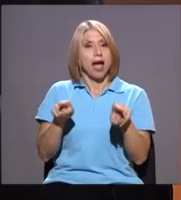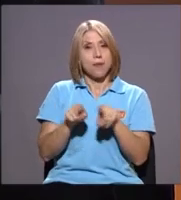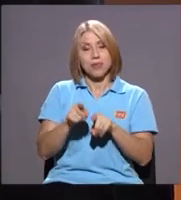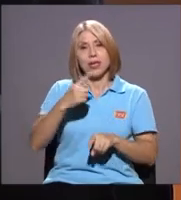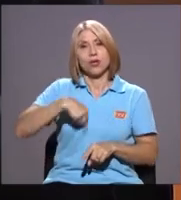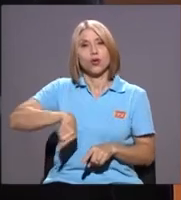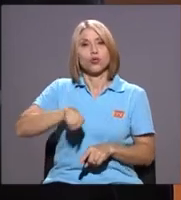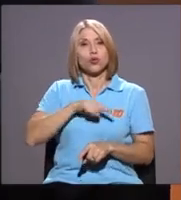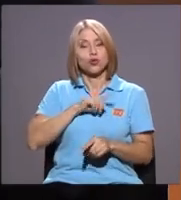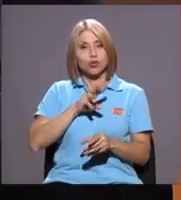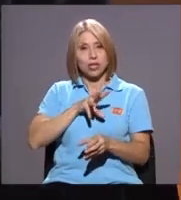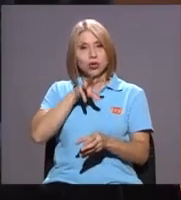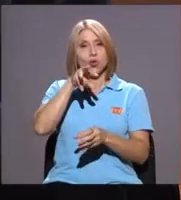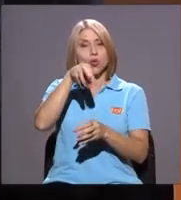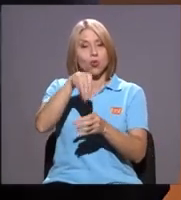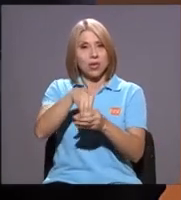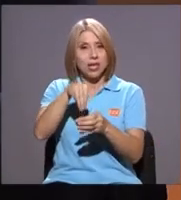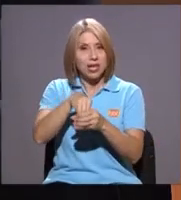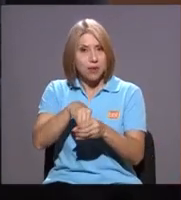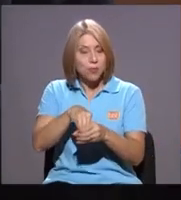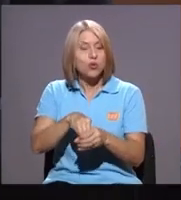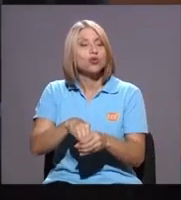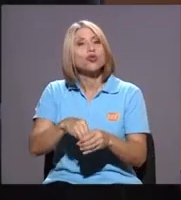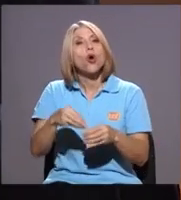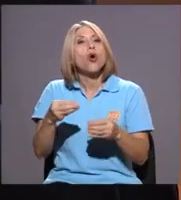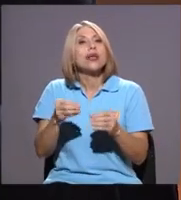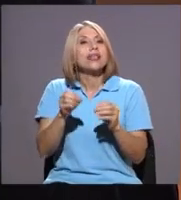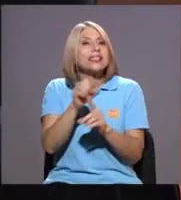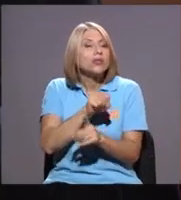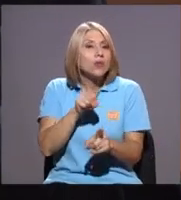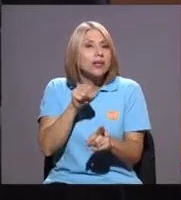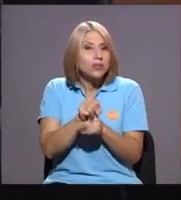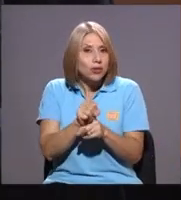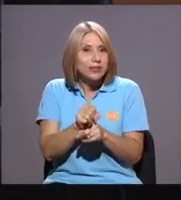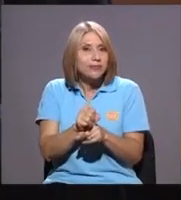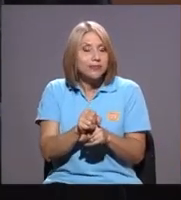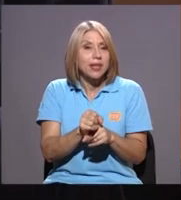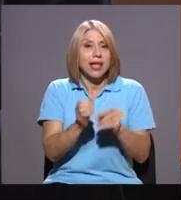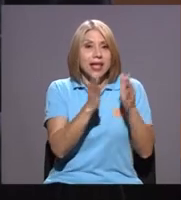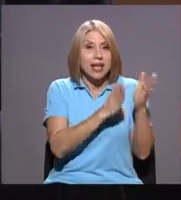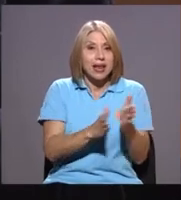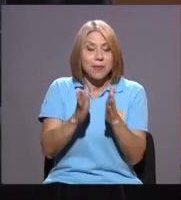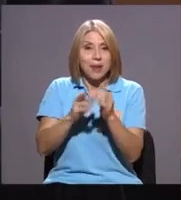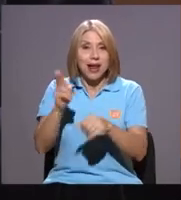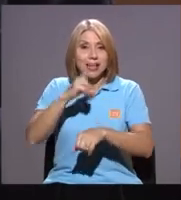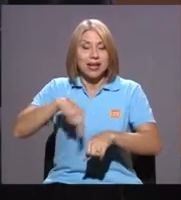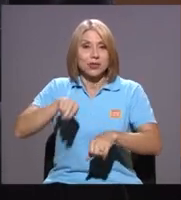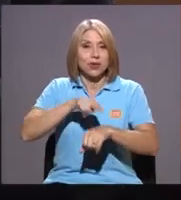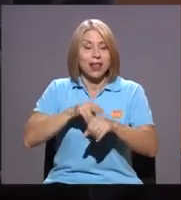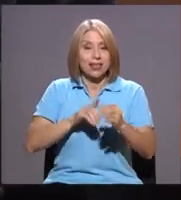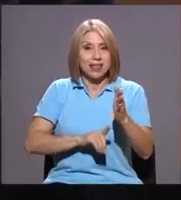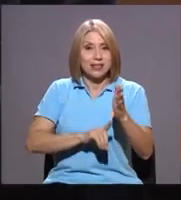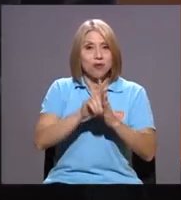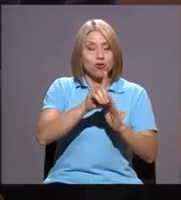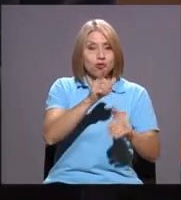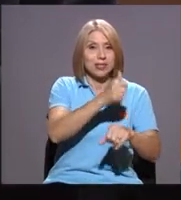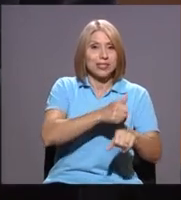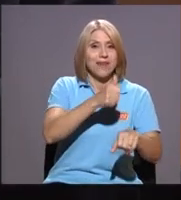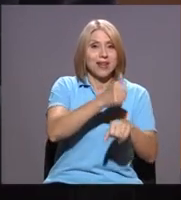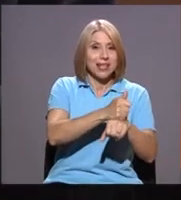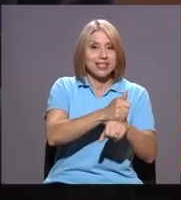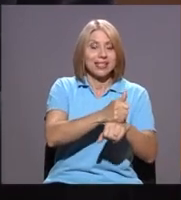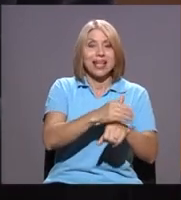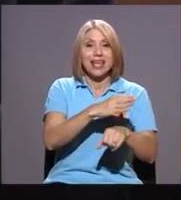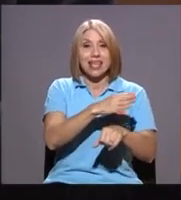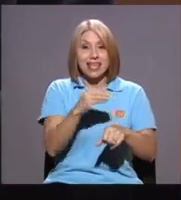de supuestos con respecto a los programas que el Plan Nacional de Desarrollo establece y el efecto